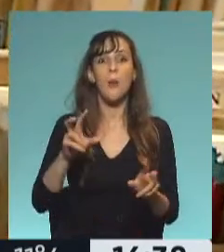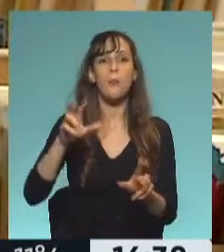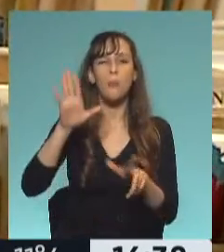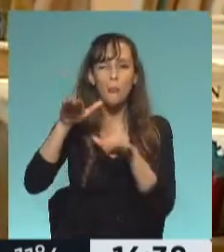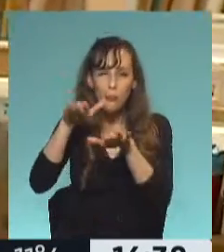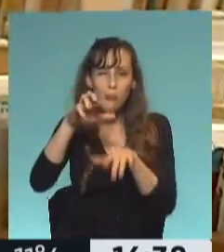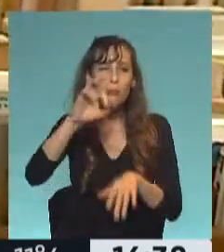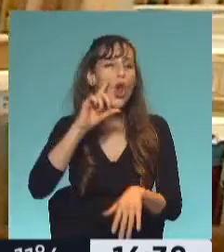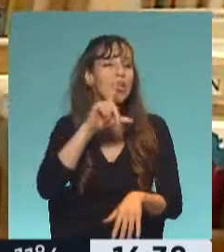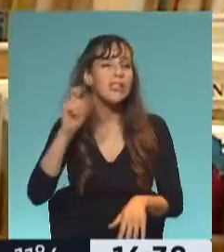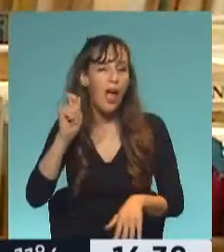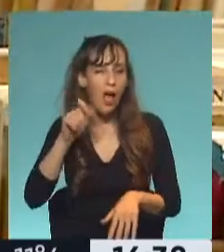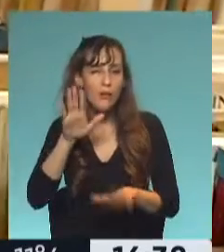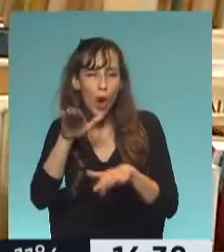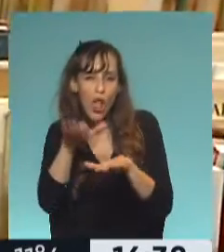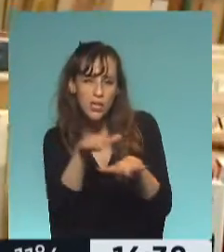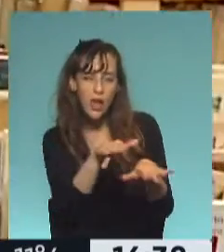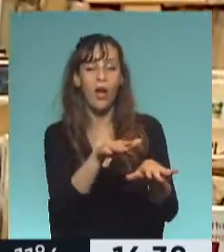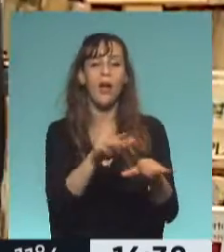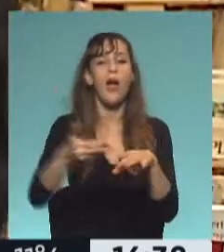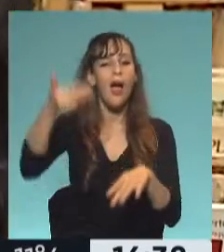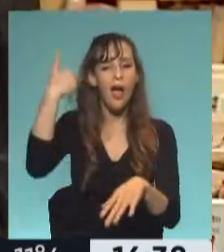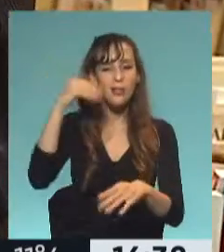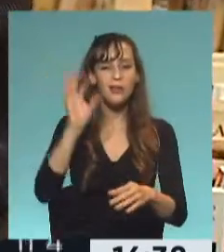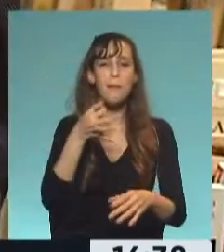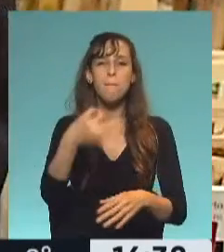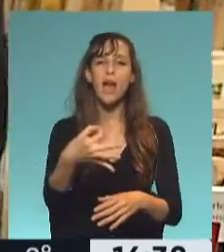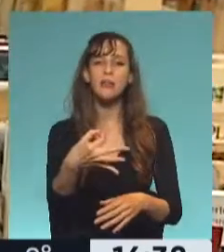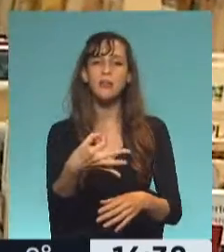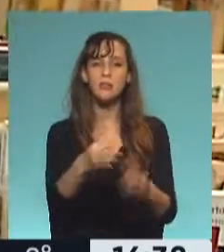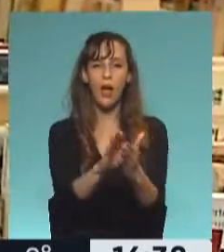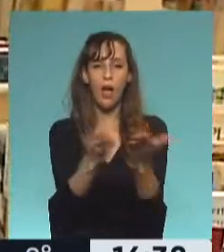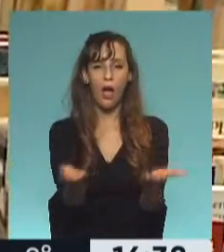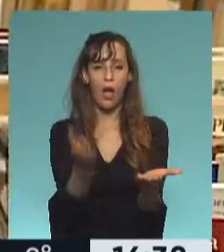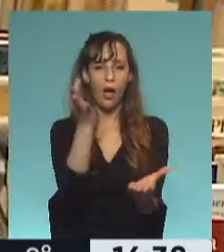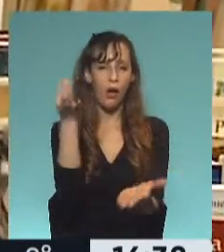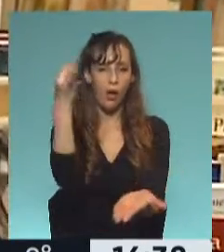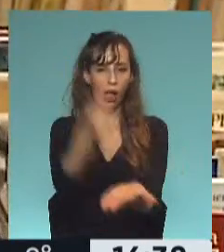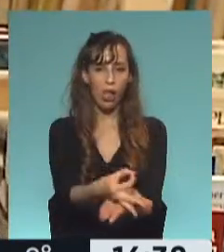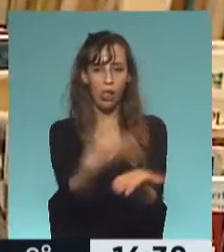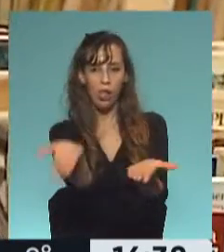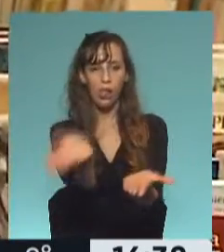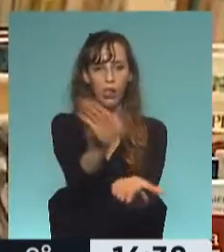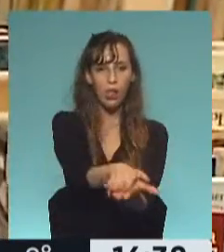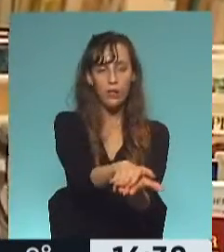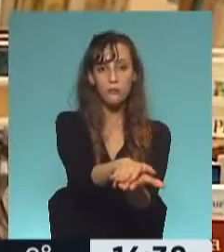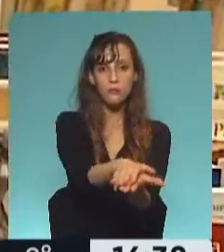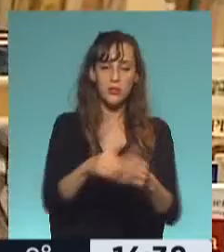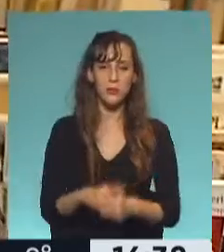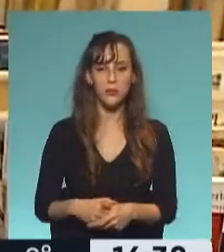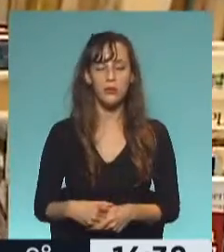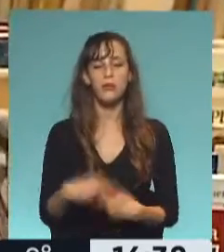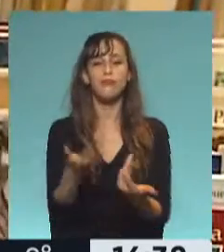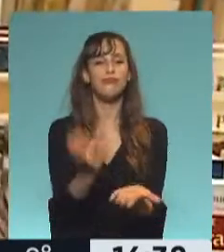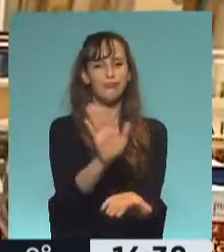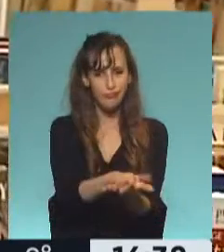Sí. Antiguamente se metía esas pastillas de Gamexanes, ¿te acordás? Sí. Pero era un humo infernal y te dejaba todo sucio. Esa te la